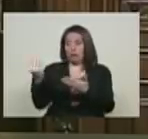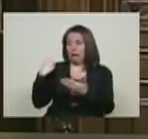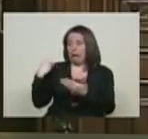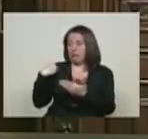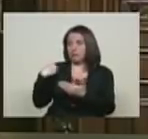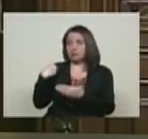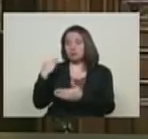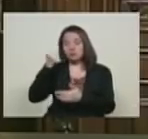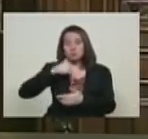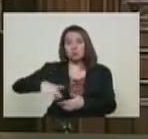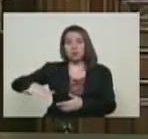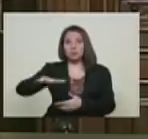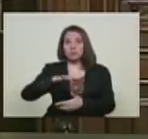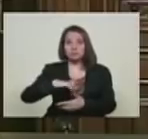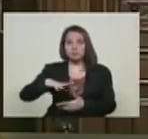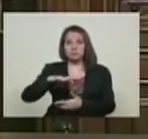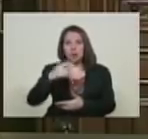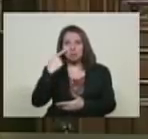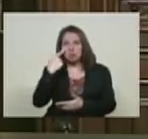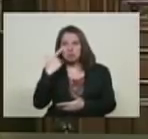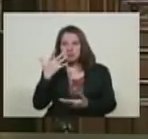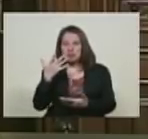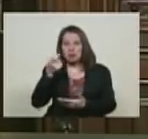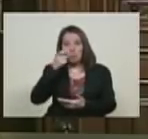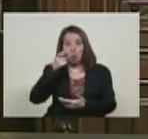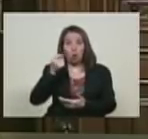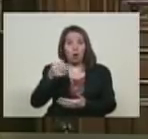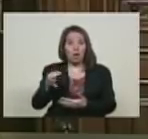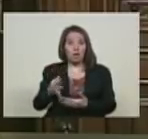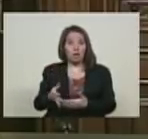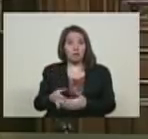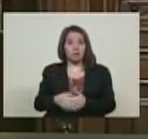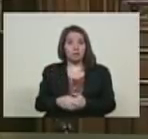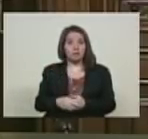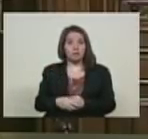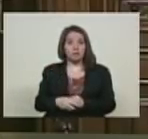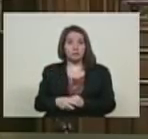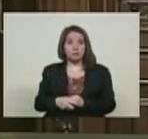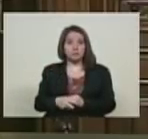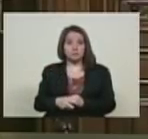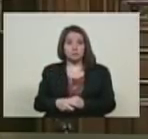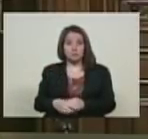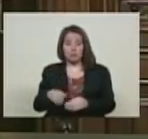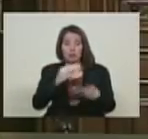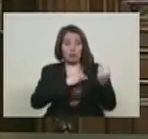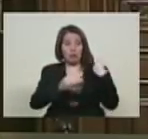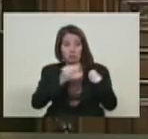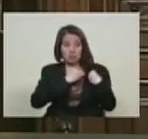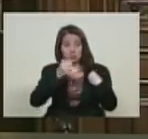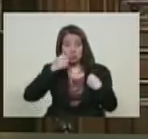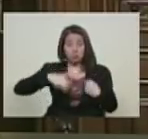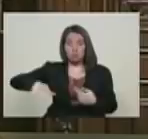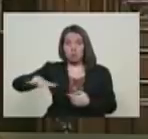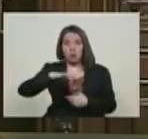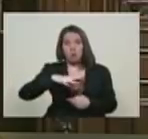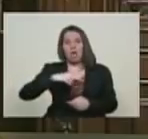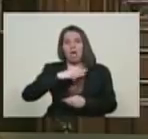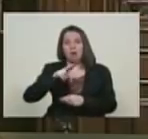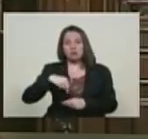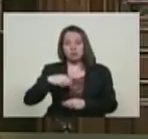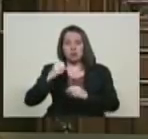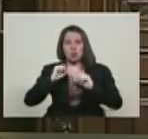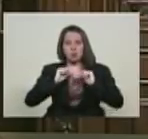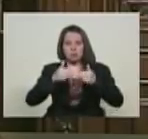del pueblo. Mosca, pues, todo el mundo mosca. A un pitazo del pueblo y a una investigación